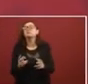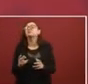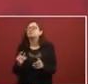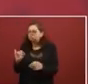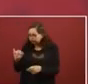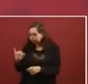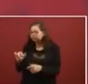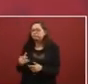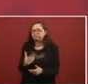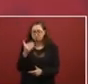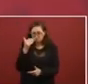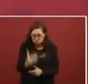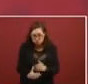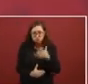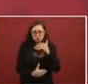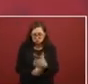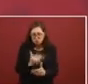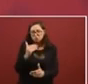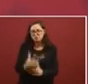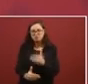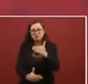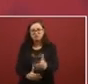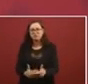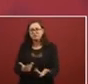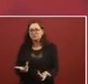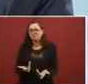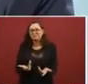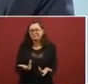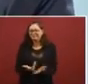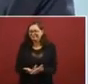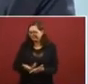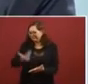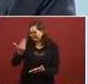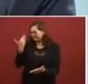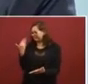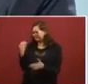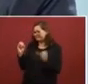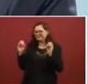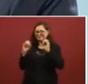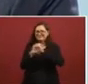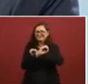proceso, porque también no había